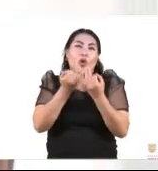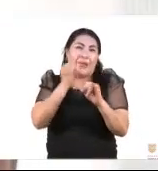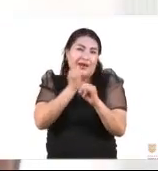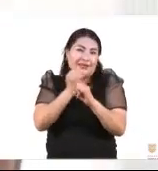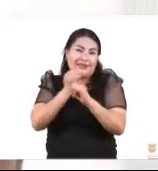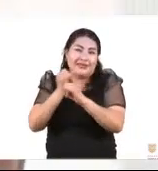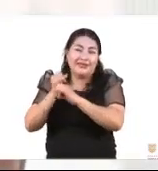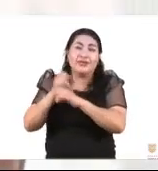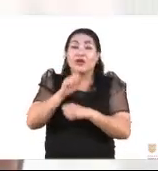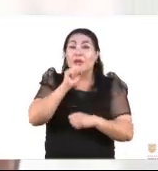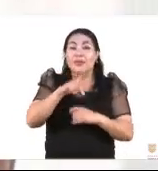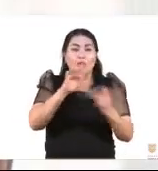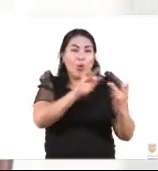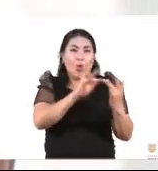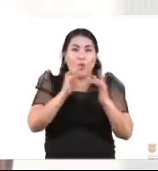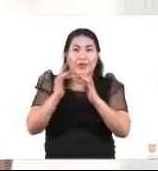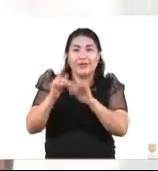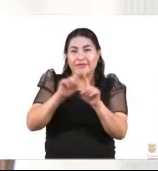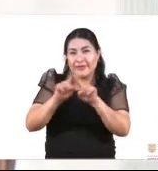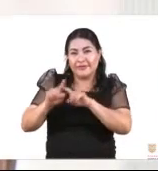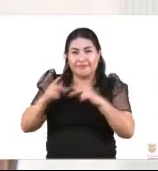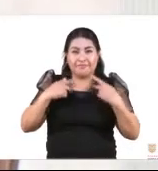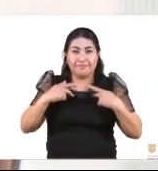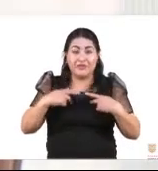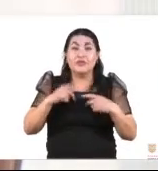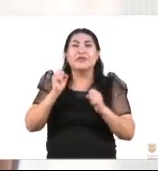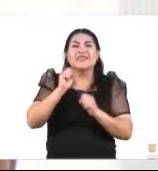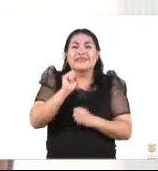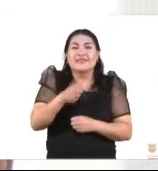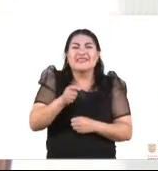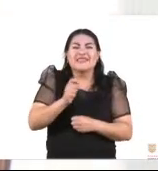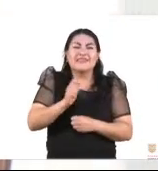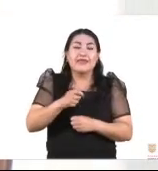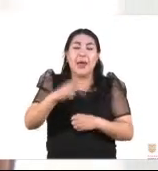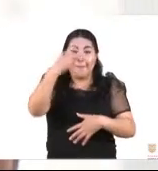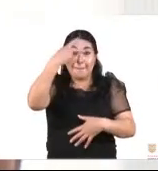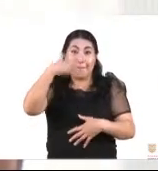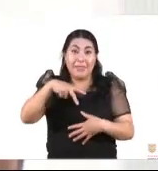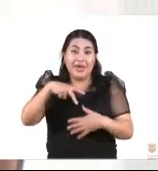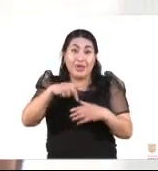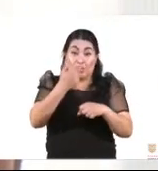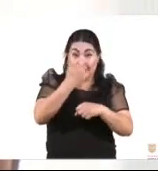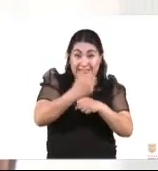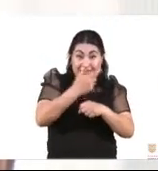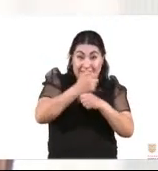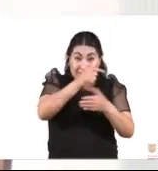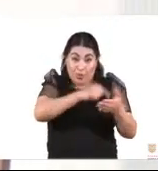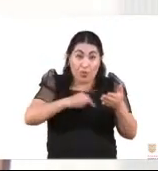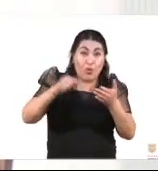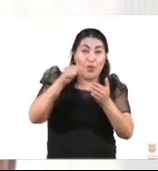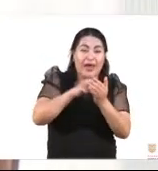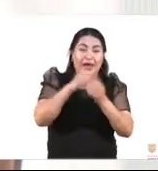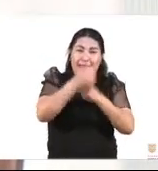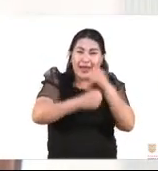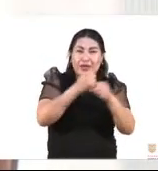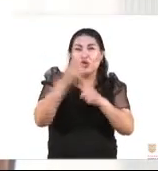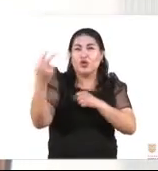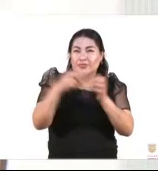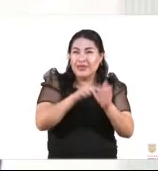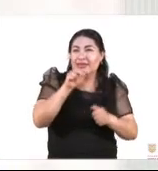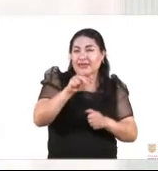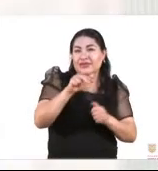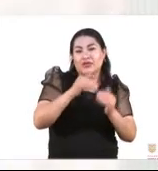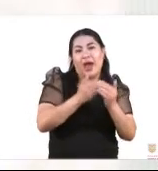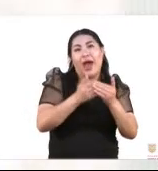todos los turoperadores ha proyectado a México del séptimo lugar que teníamos en 2018